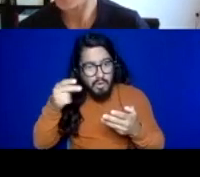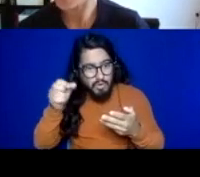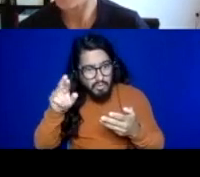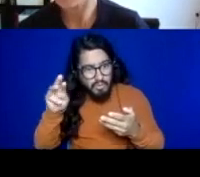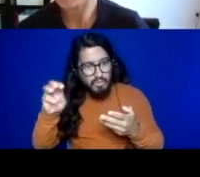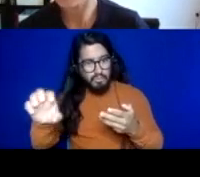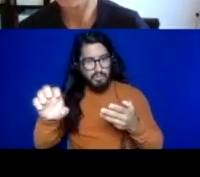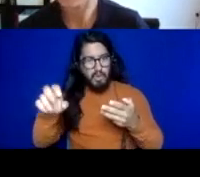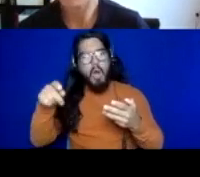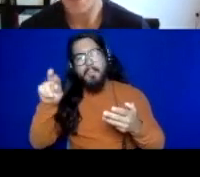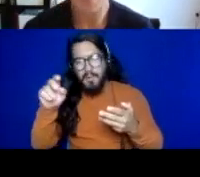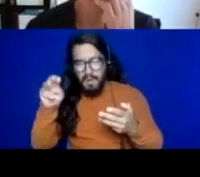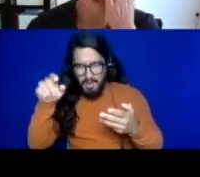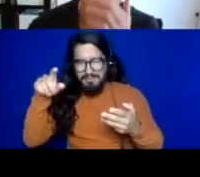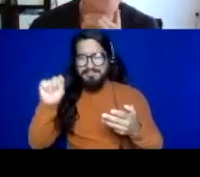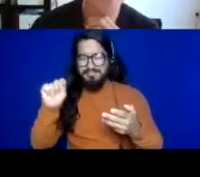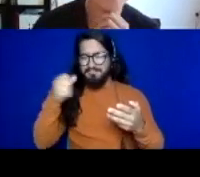Puedes usar